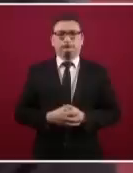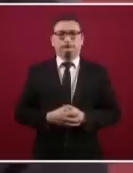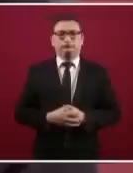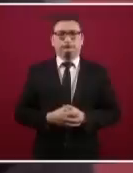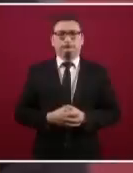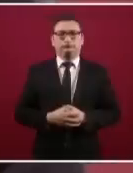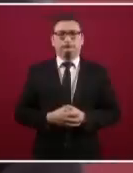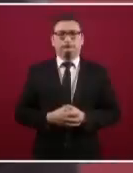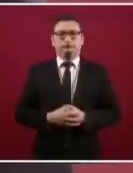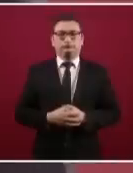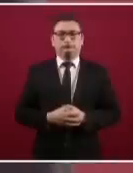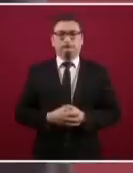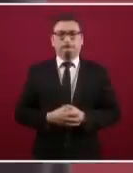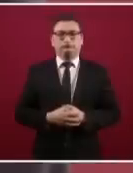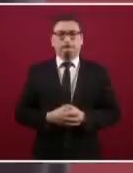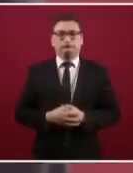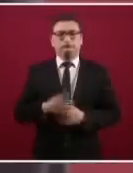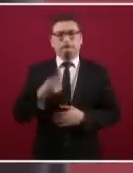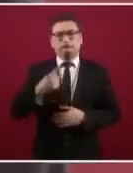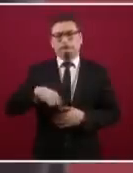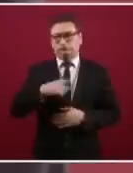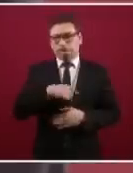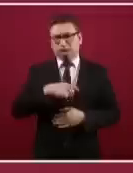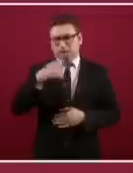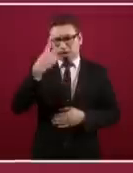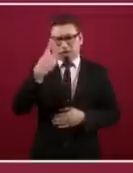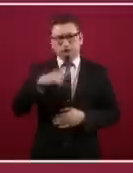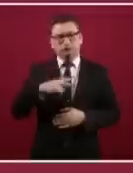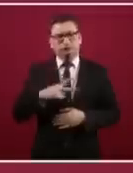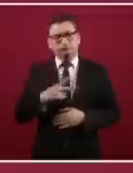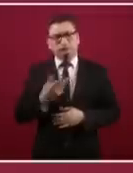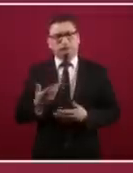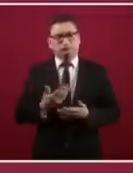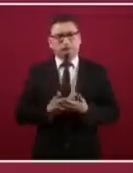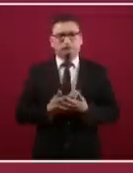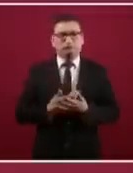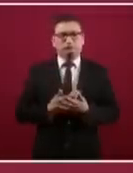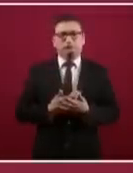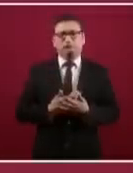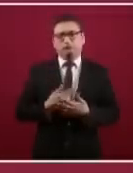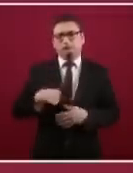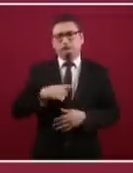Nosotros, pues, estamos dispuestos a que